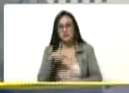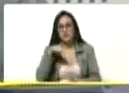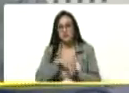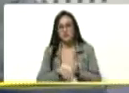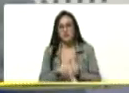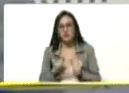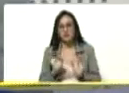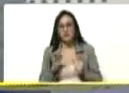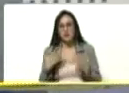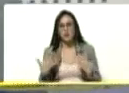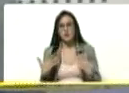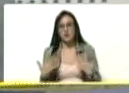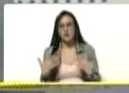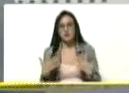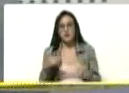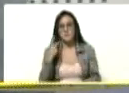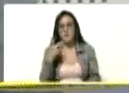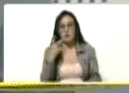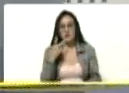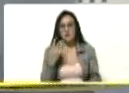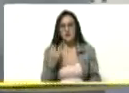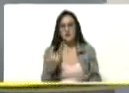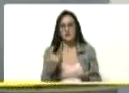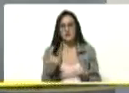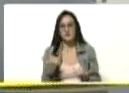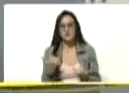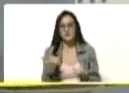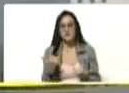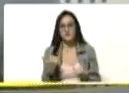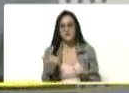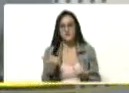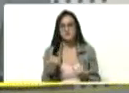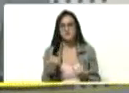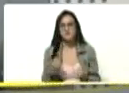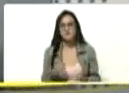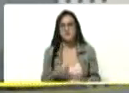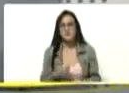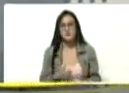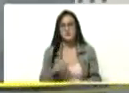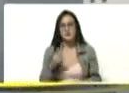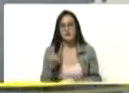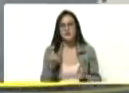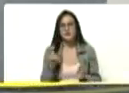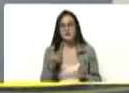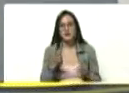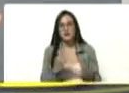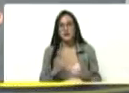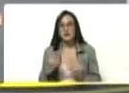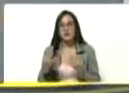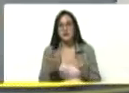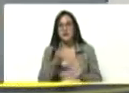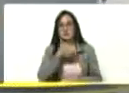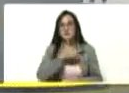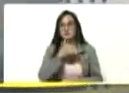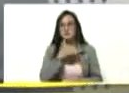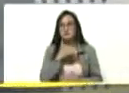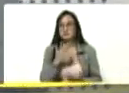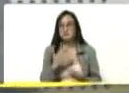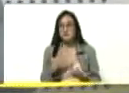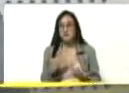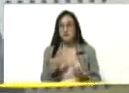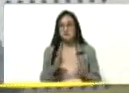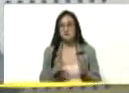y urgentes de las políticas precedentes que llevaron a grandes masas a la incertidumbre. Alarmados por